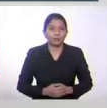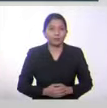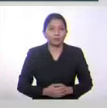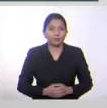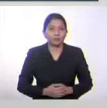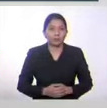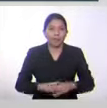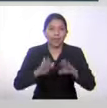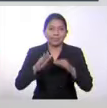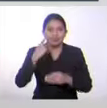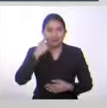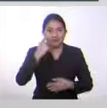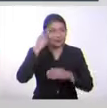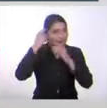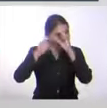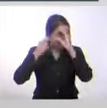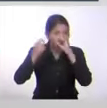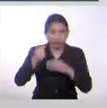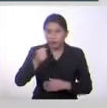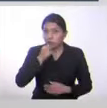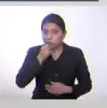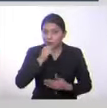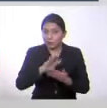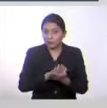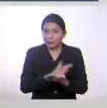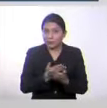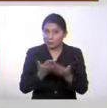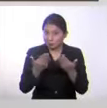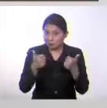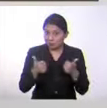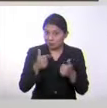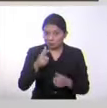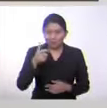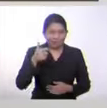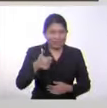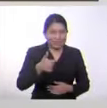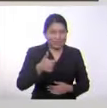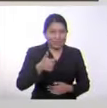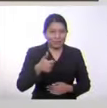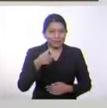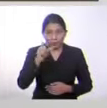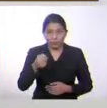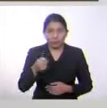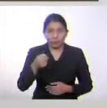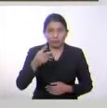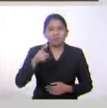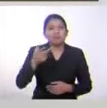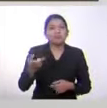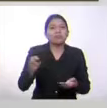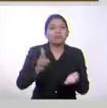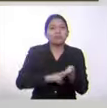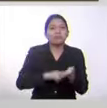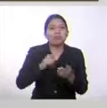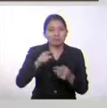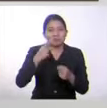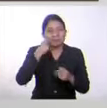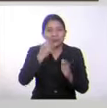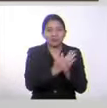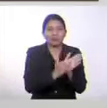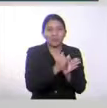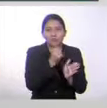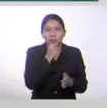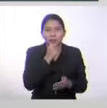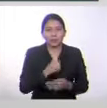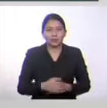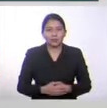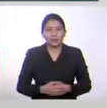Gracias por ver este video. Si la información compartida te ayudó, dale me gusta. Puedes suscribirte a este canal para compartir más información.